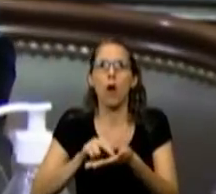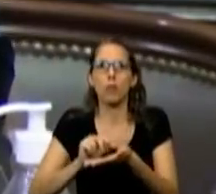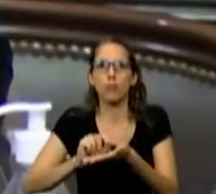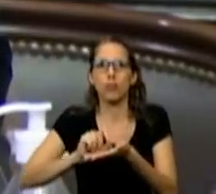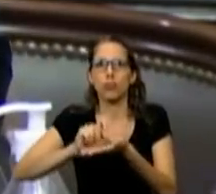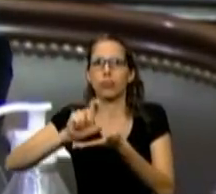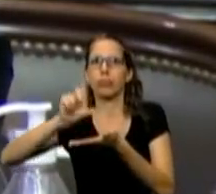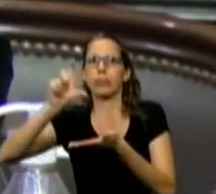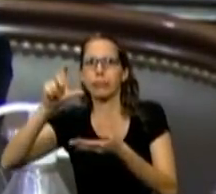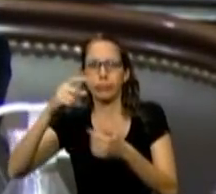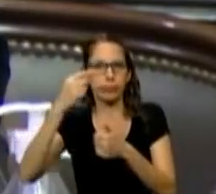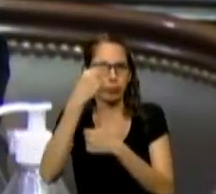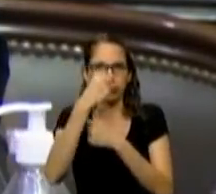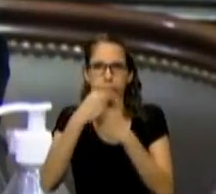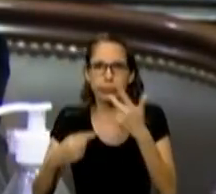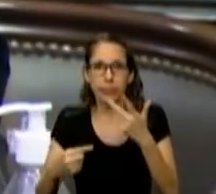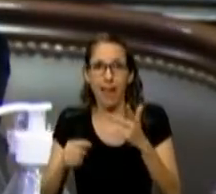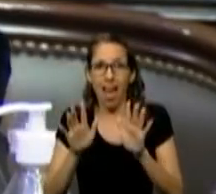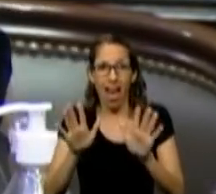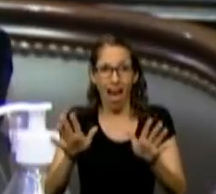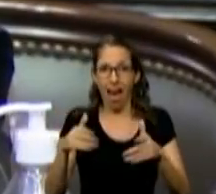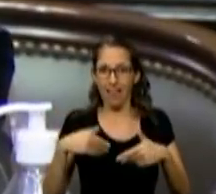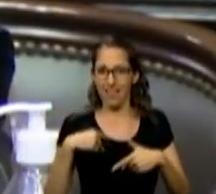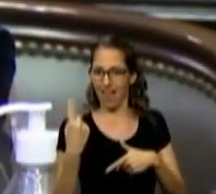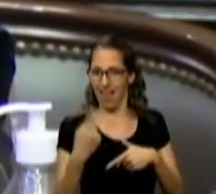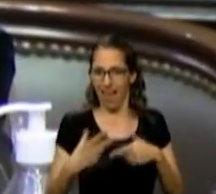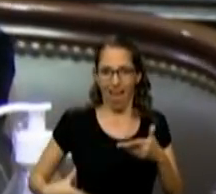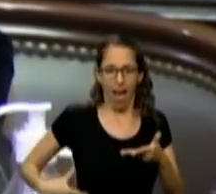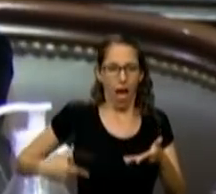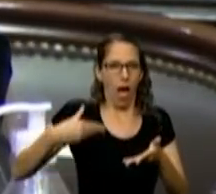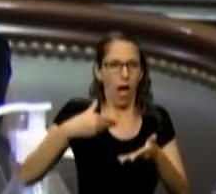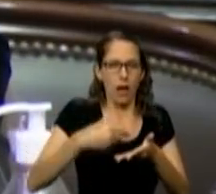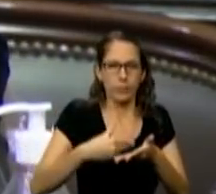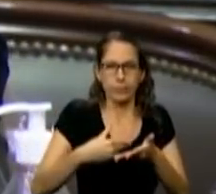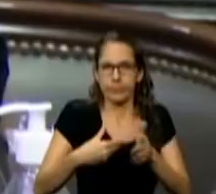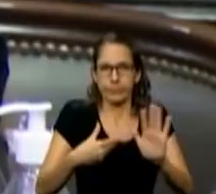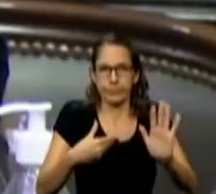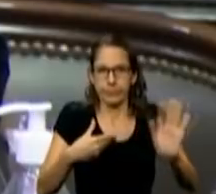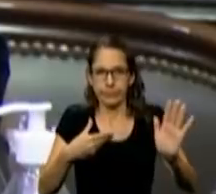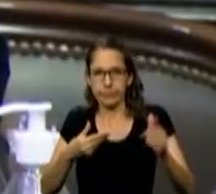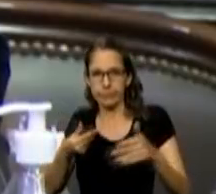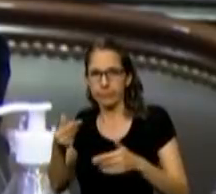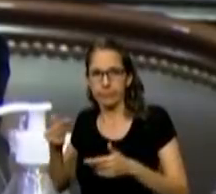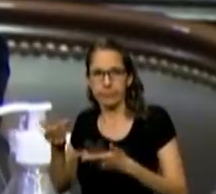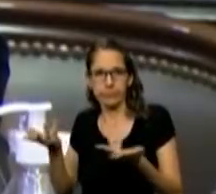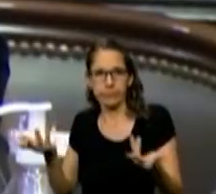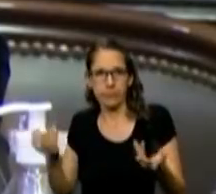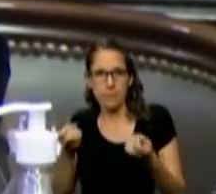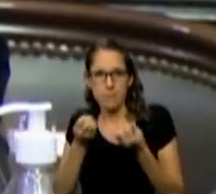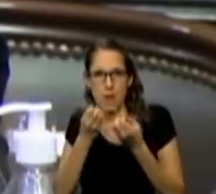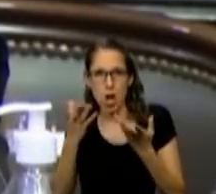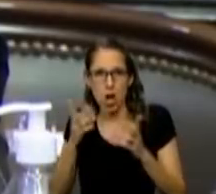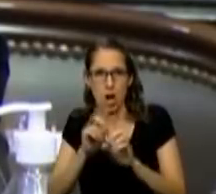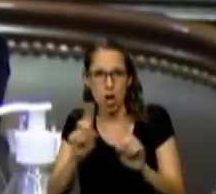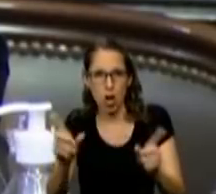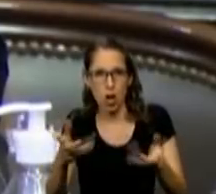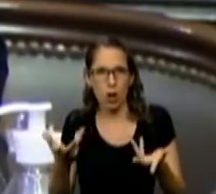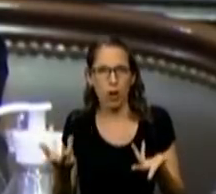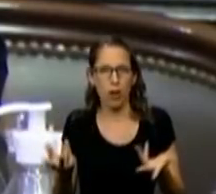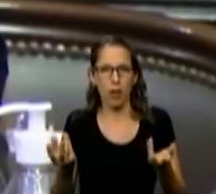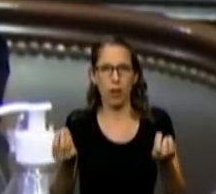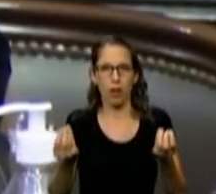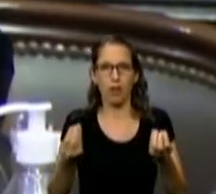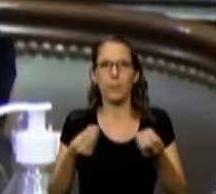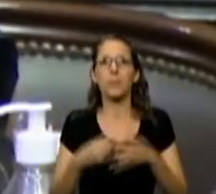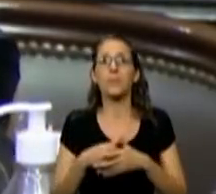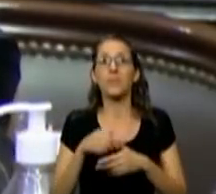bueno, que yo estaba ahí cumpliendo mi deber como legisladora, y apenas vi una situación en la cual se me podía dar la